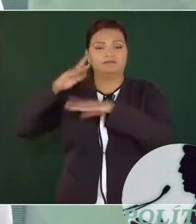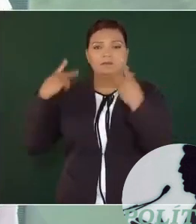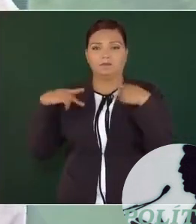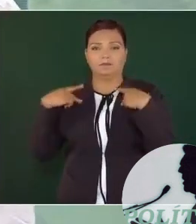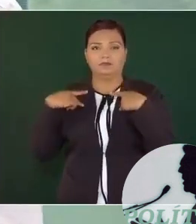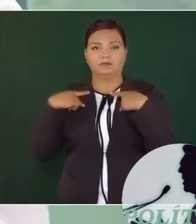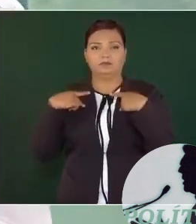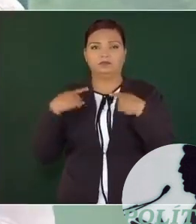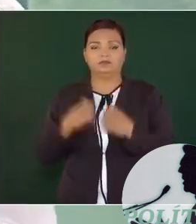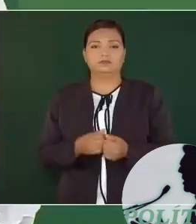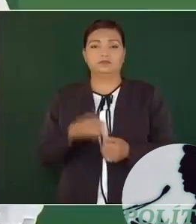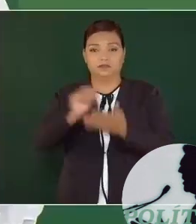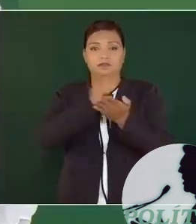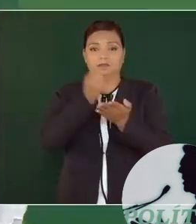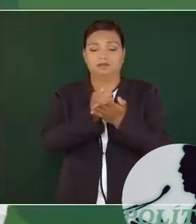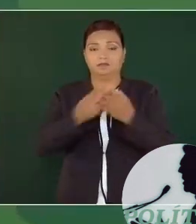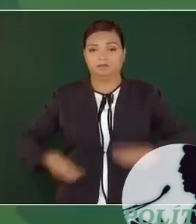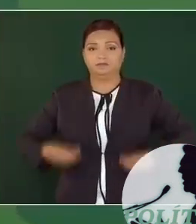ciudadanos,